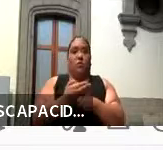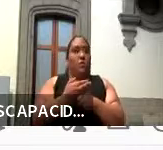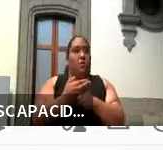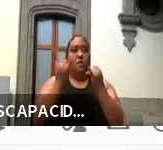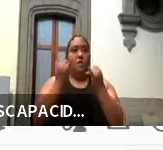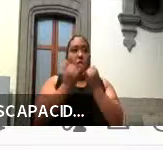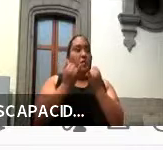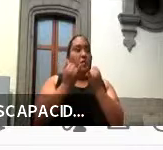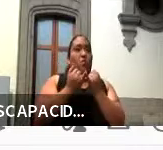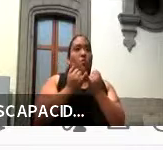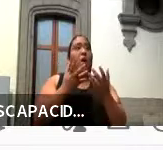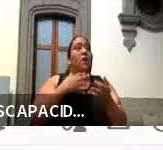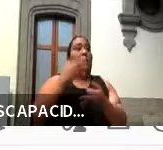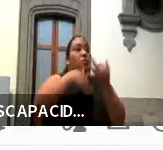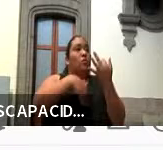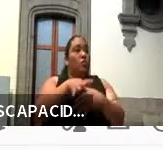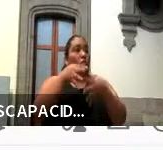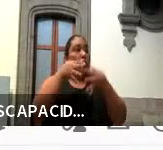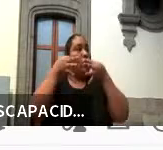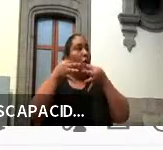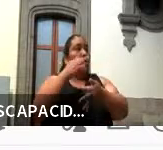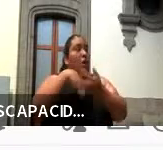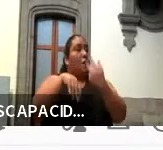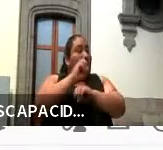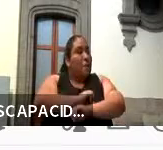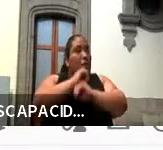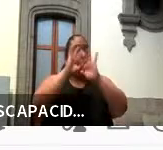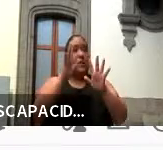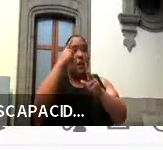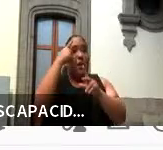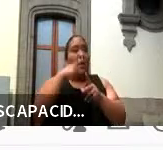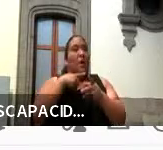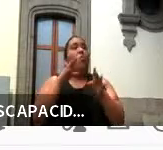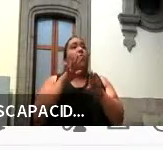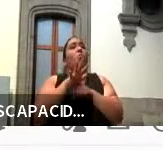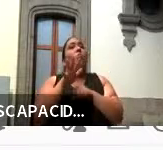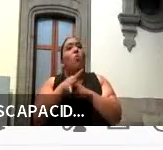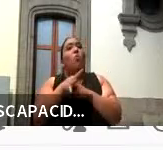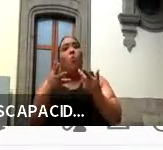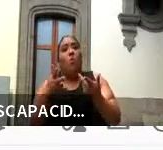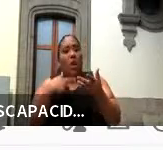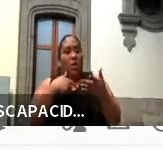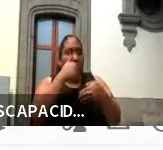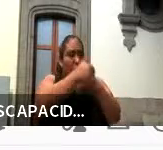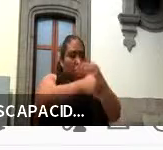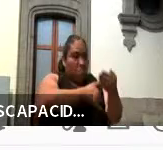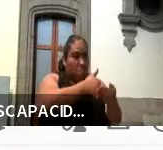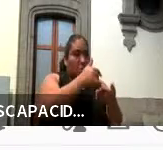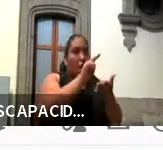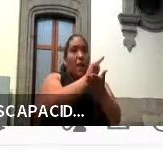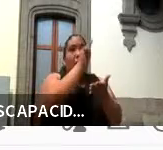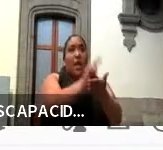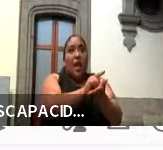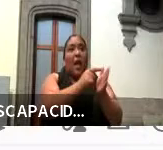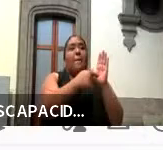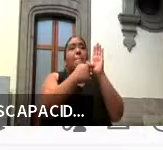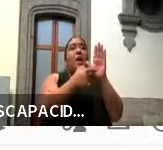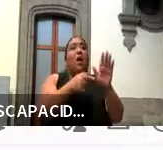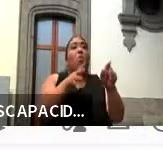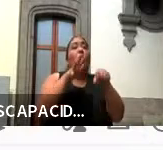la definición clara de cuál va a ser el estatus legal de ese plan, cuál va a ser la proyección más allá de